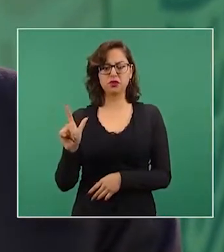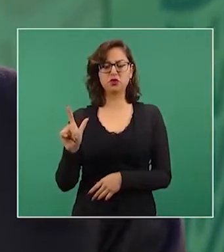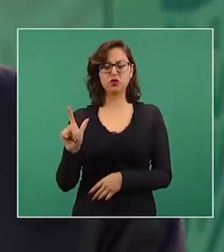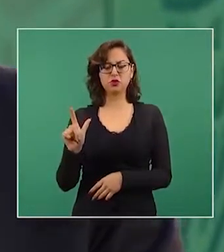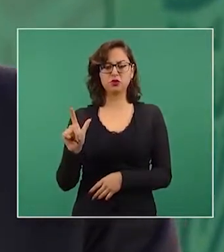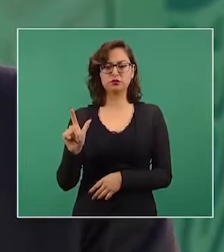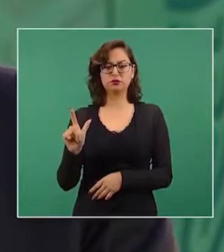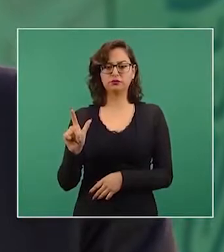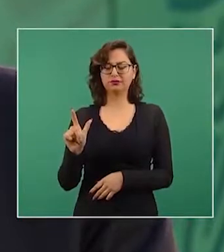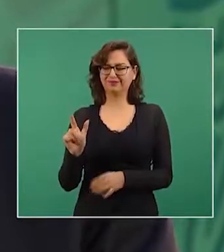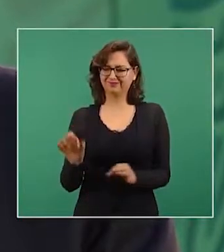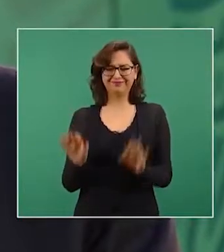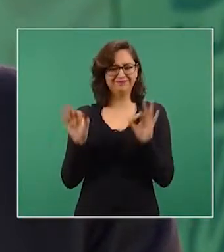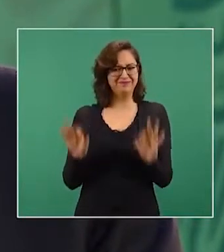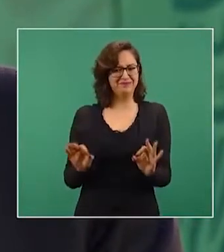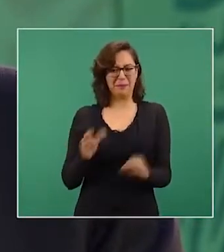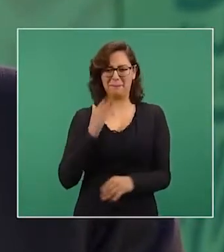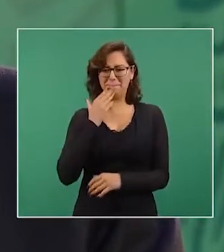de primer orden,